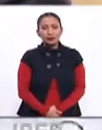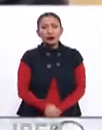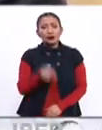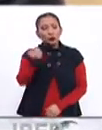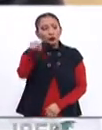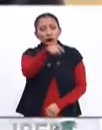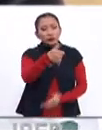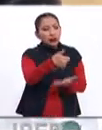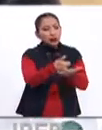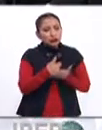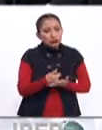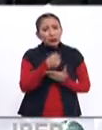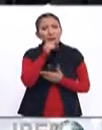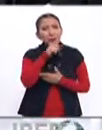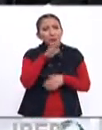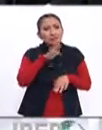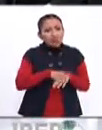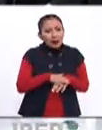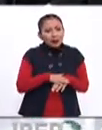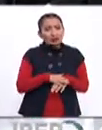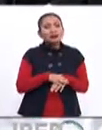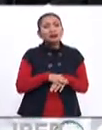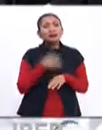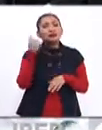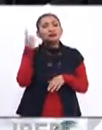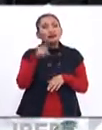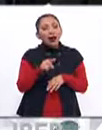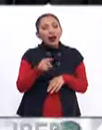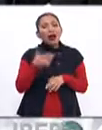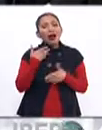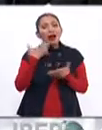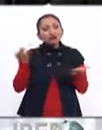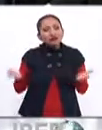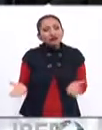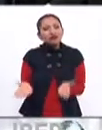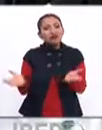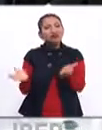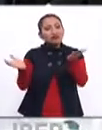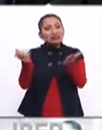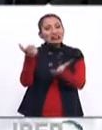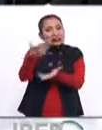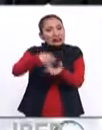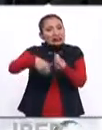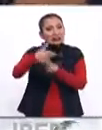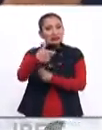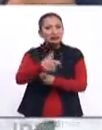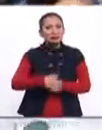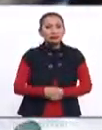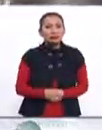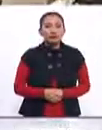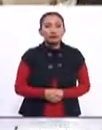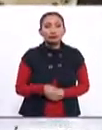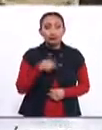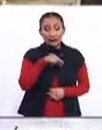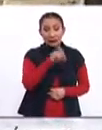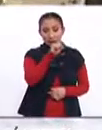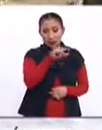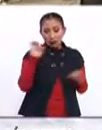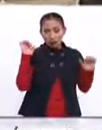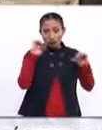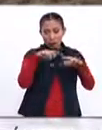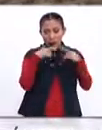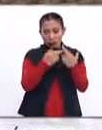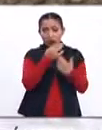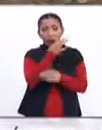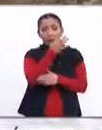nos ayuden mucho también en la promoción económica. En el marco de este evento se